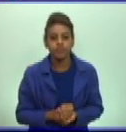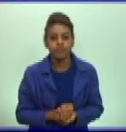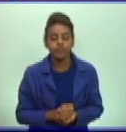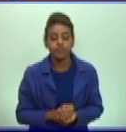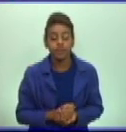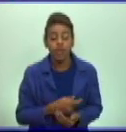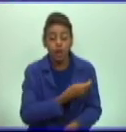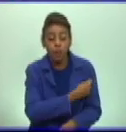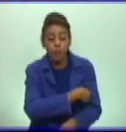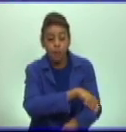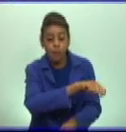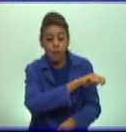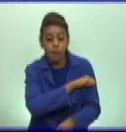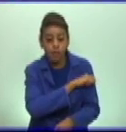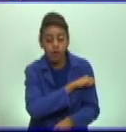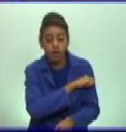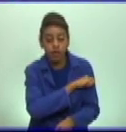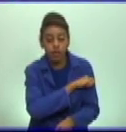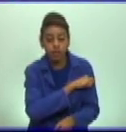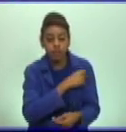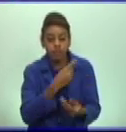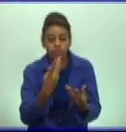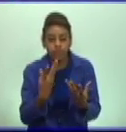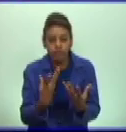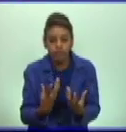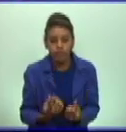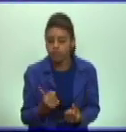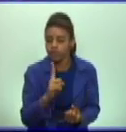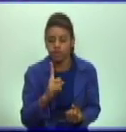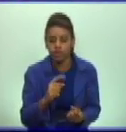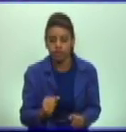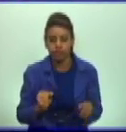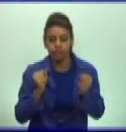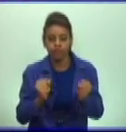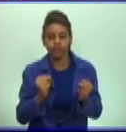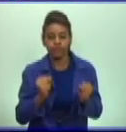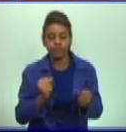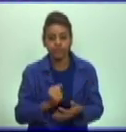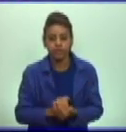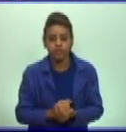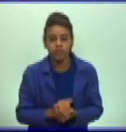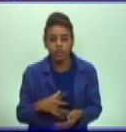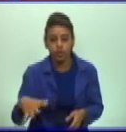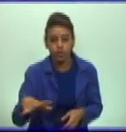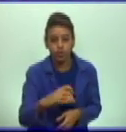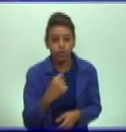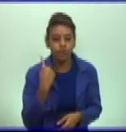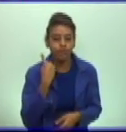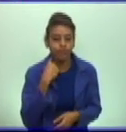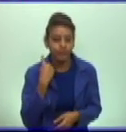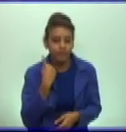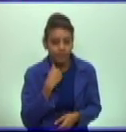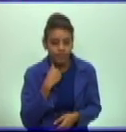El pueblo dejó de debilitarse, se fortalece. Y en todos estos años vamos a ilustrar algunos de los